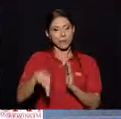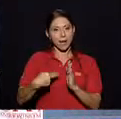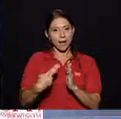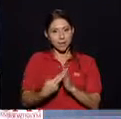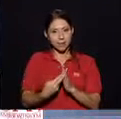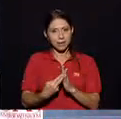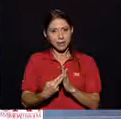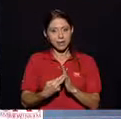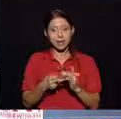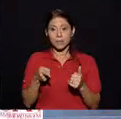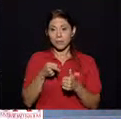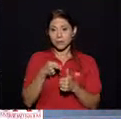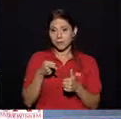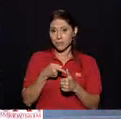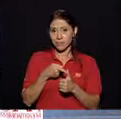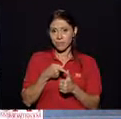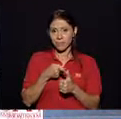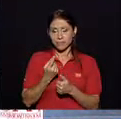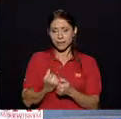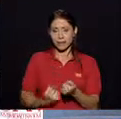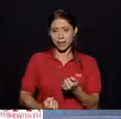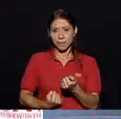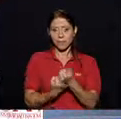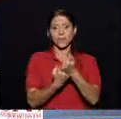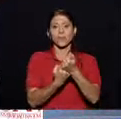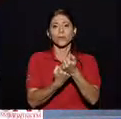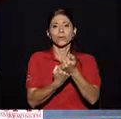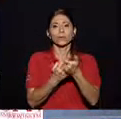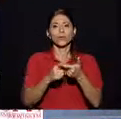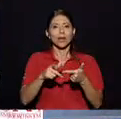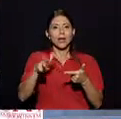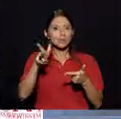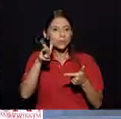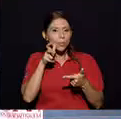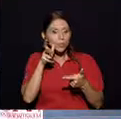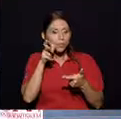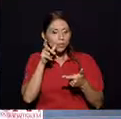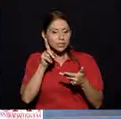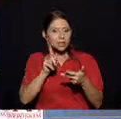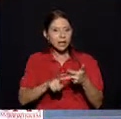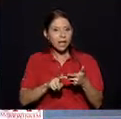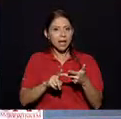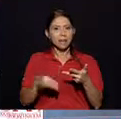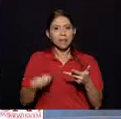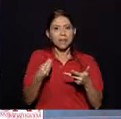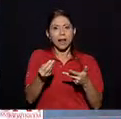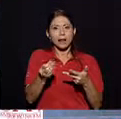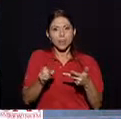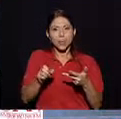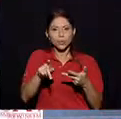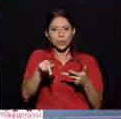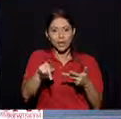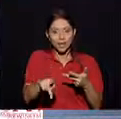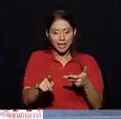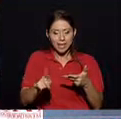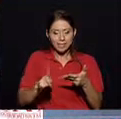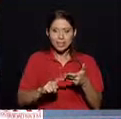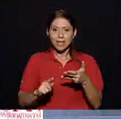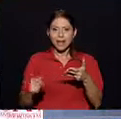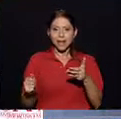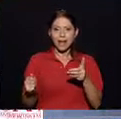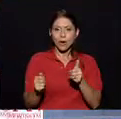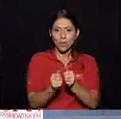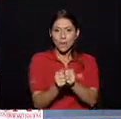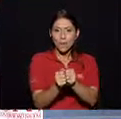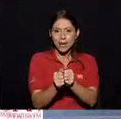niñas menos quieren, menos necesitan, y yo creo que tienen derecho a una protección